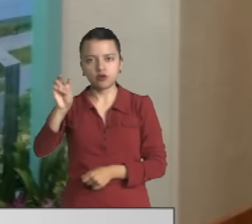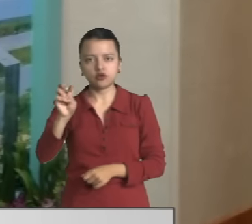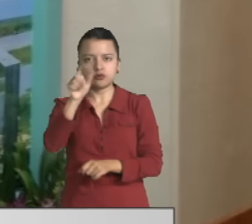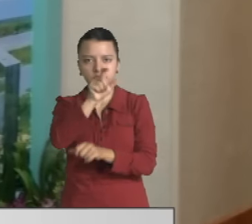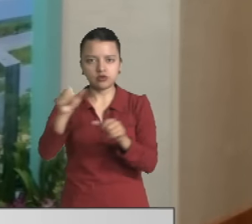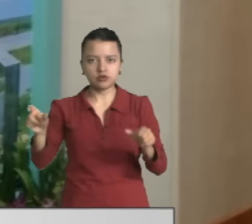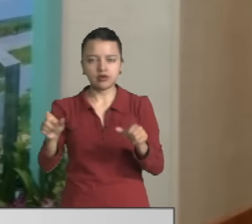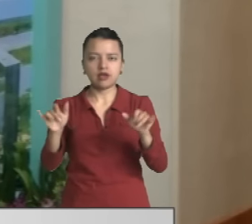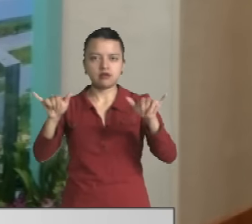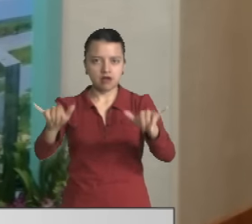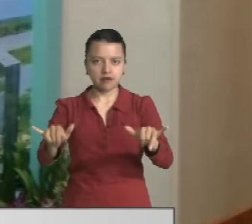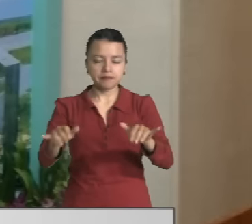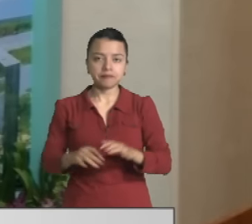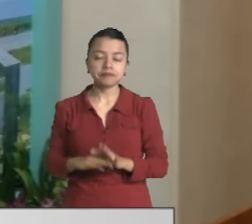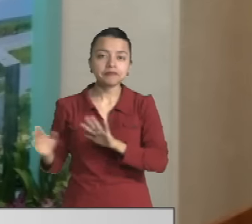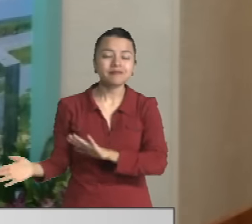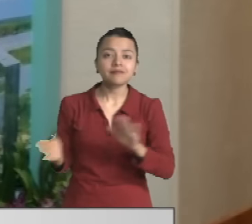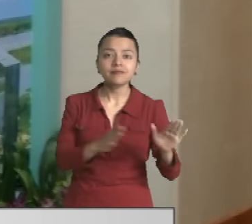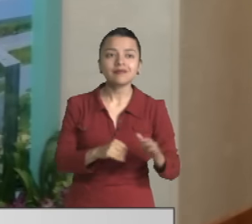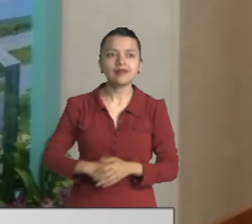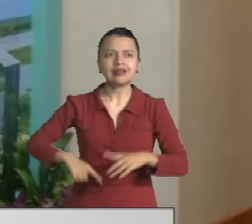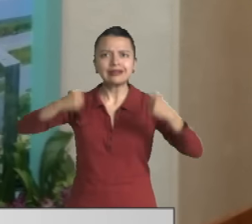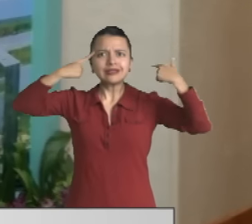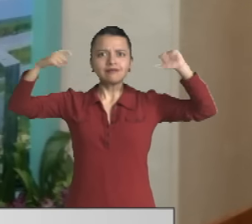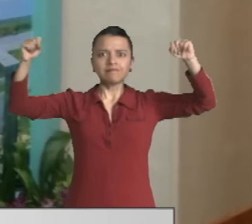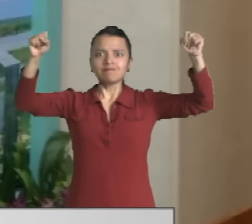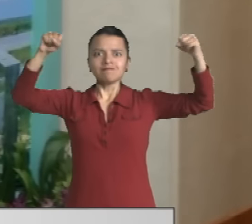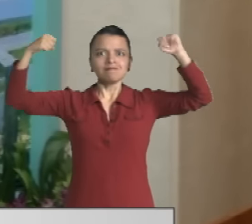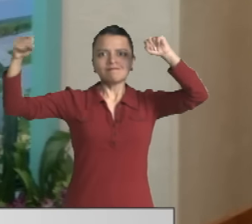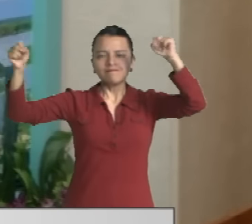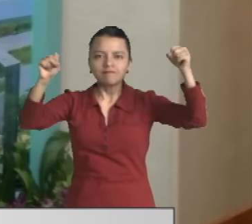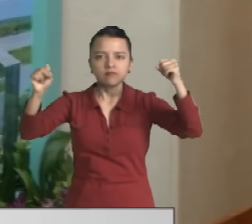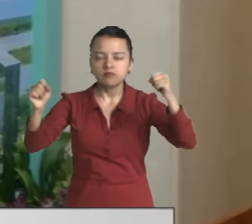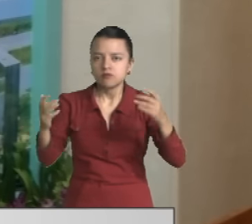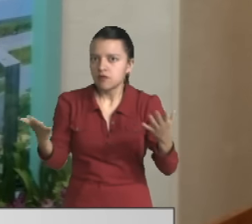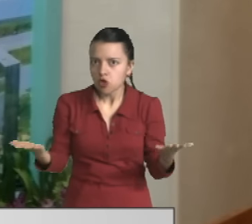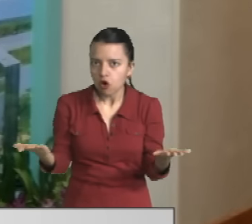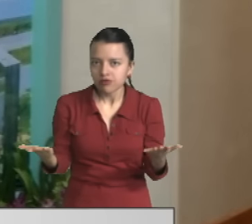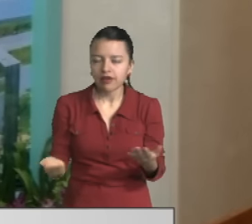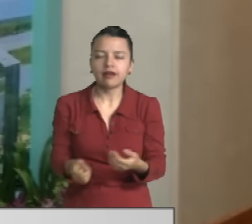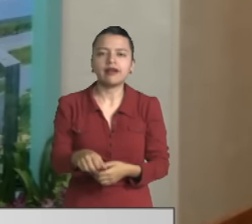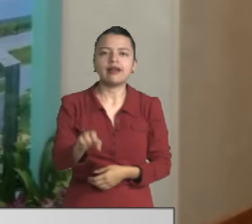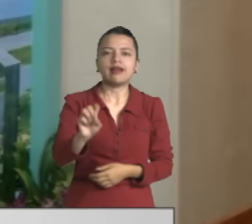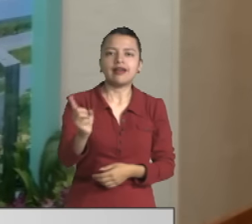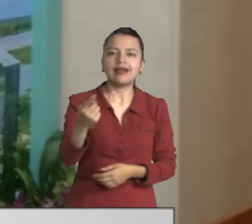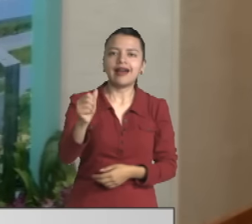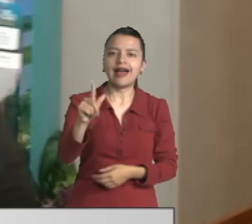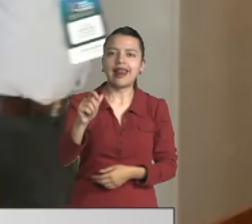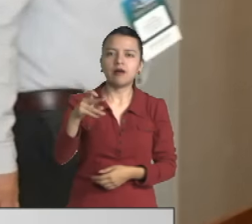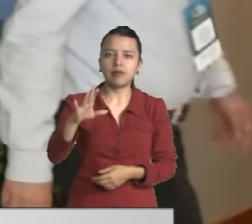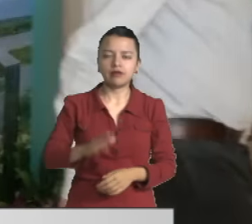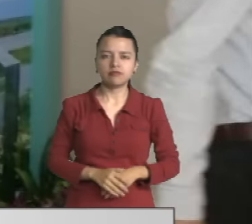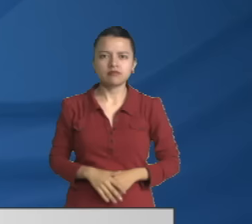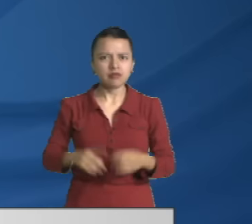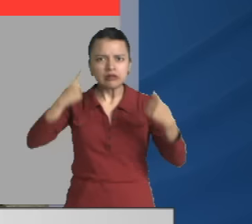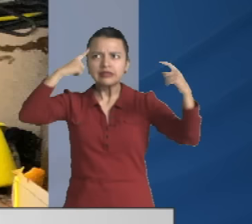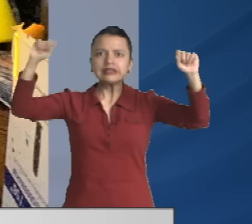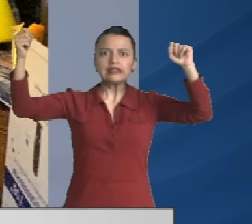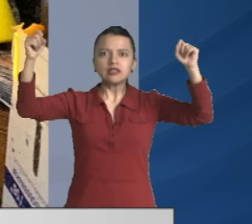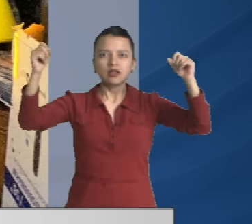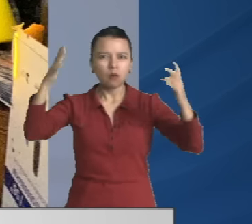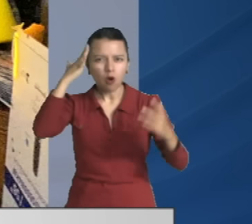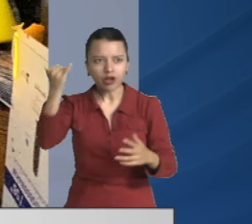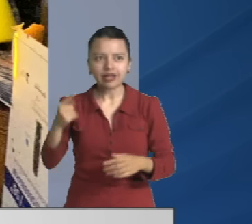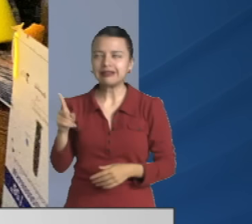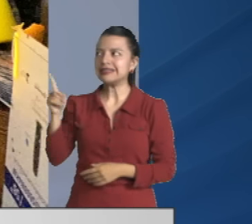generó entre los habitantes del municipio de Galapa en el área metropolitana de Barranquilla un fuerte vendaval registrado en